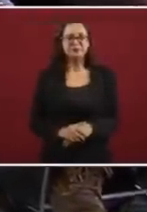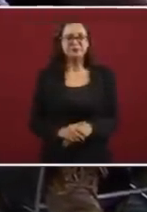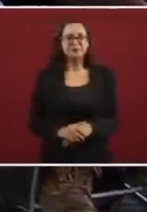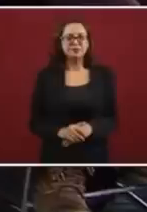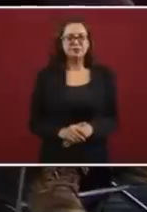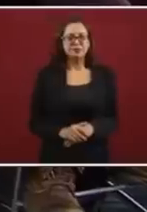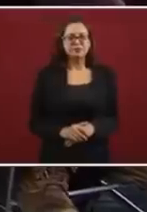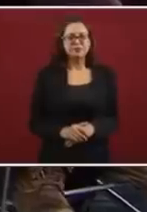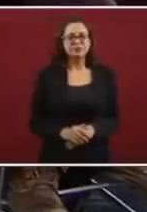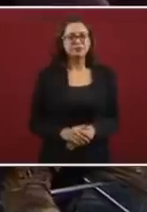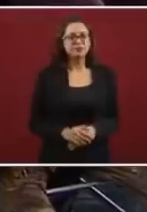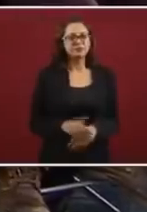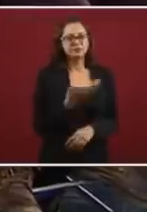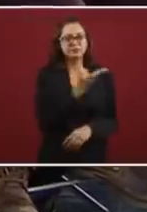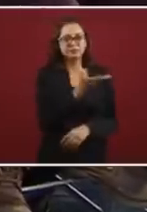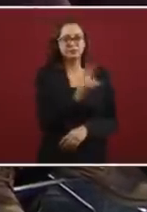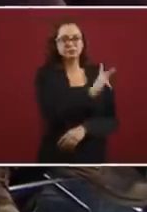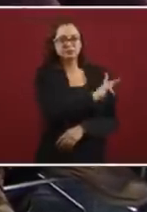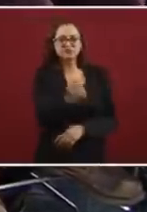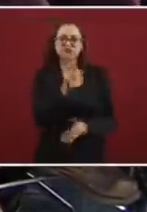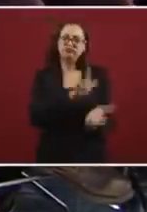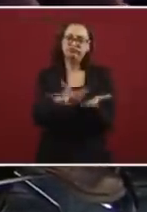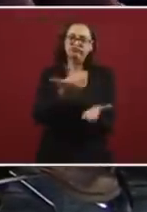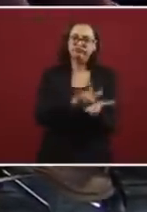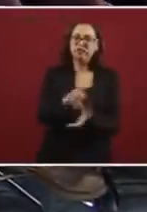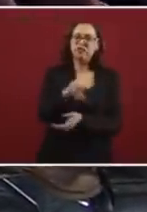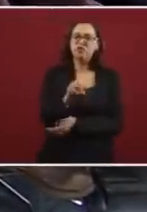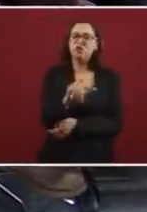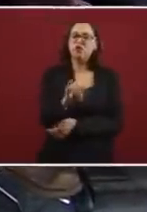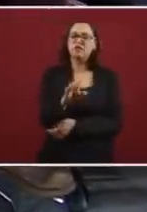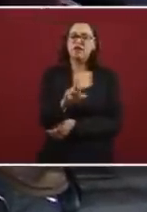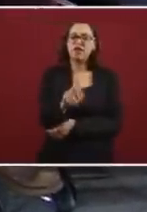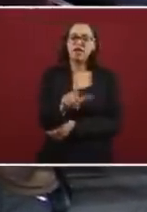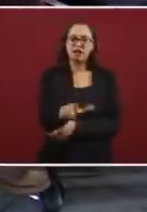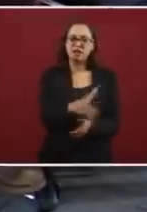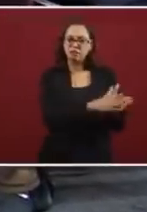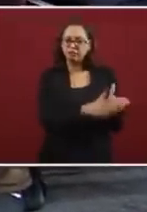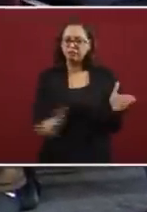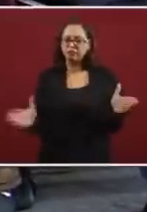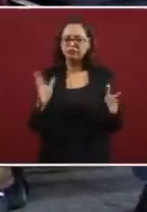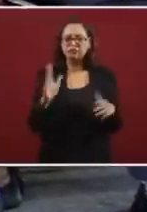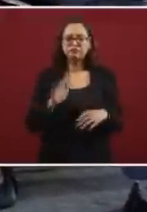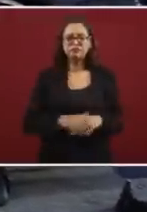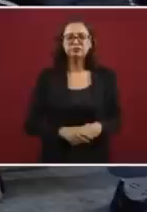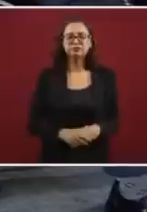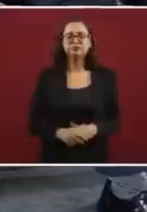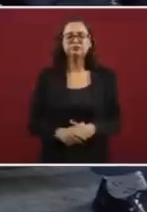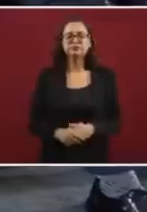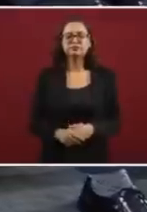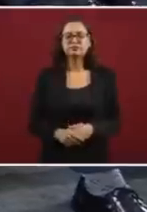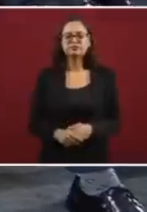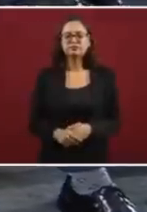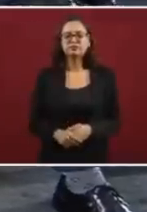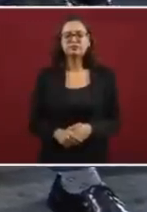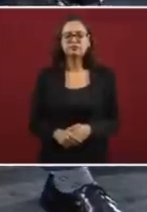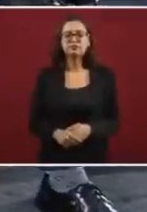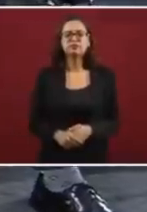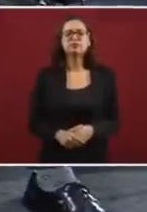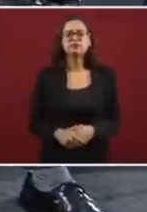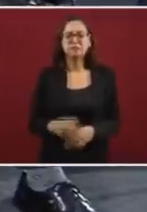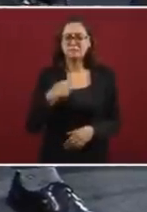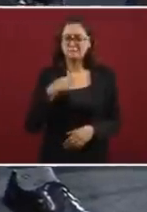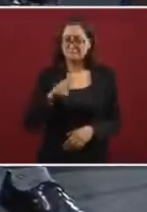al régimen neoliberal me encontrado gente muy